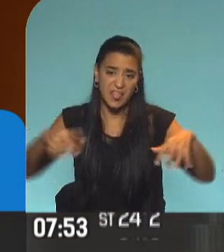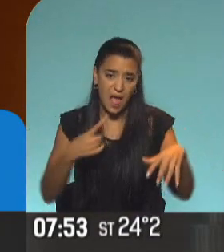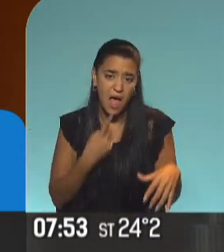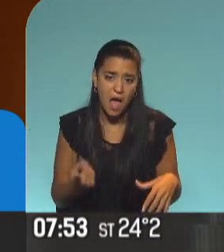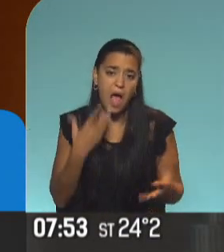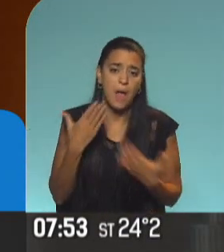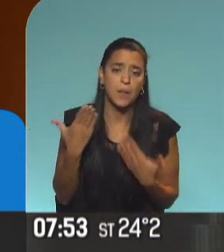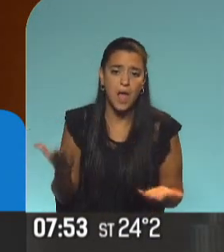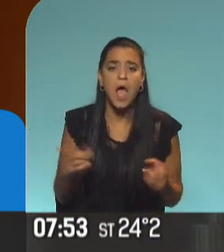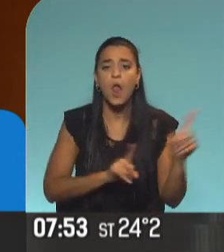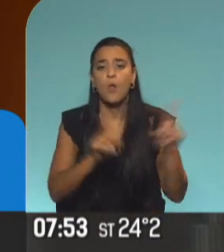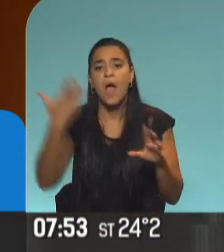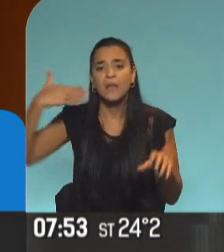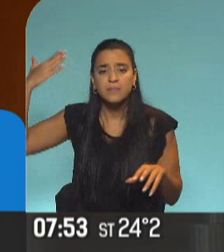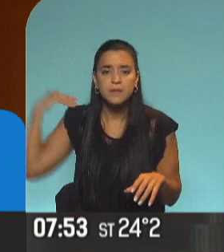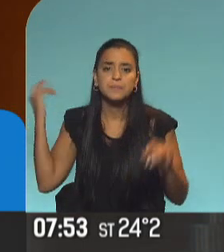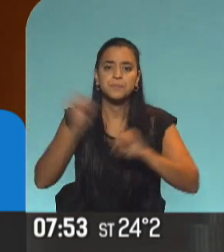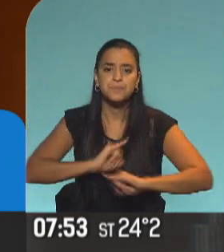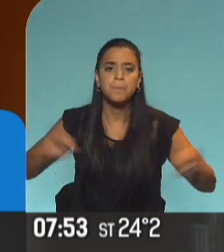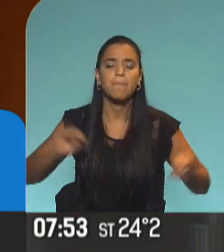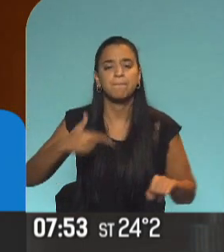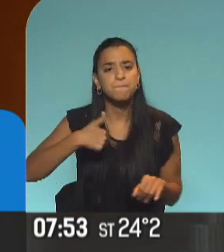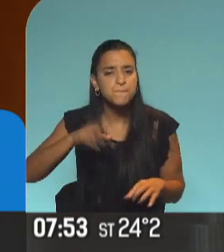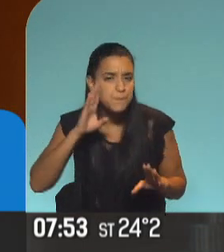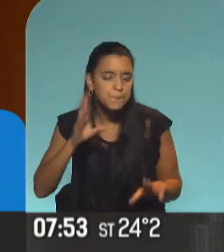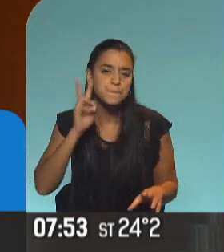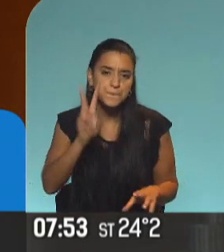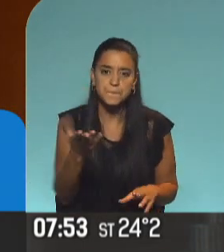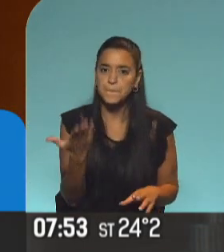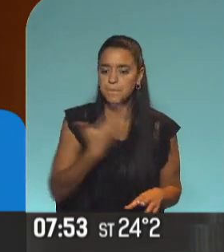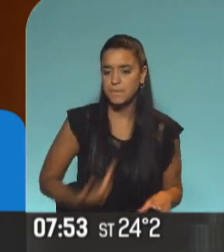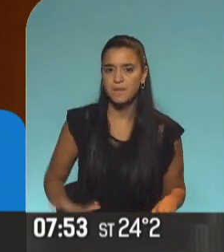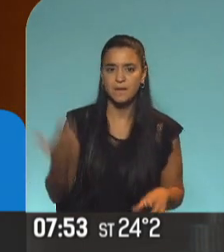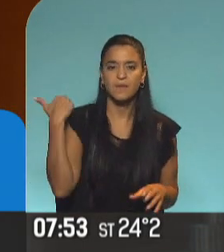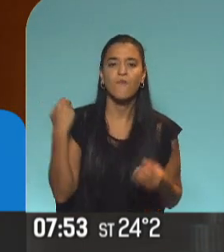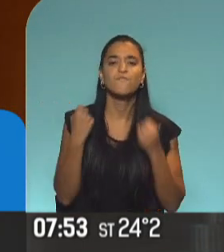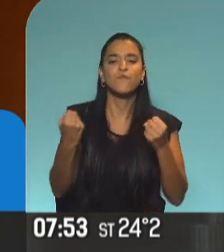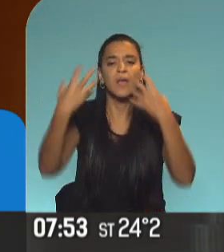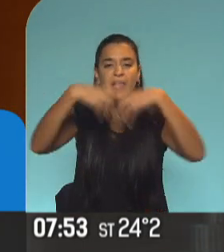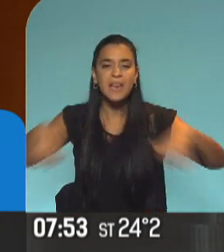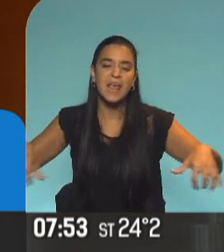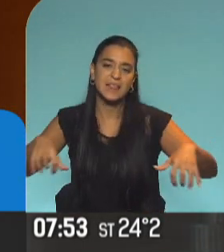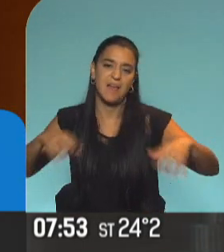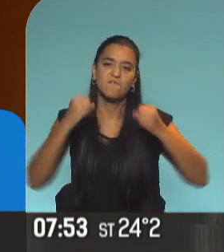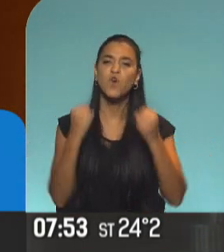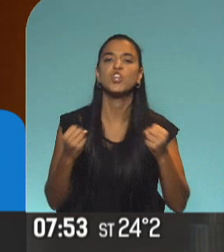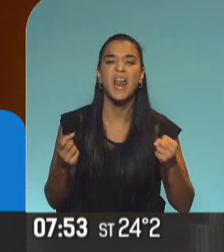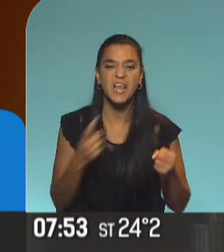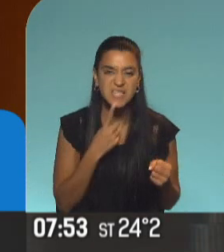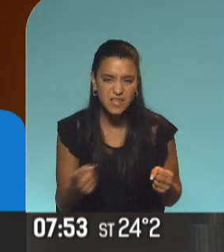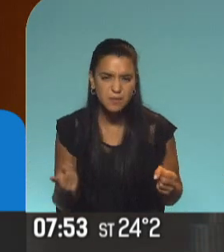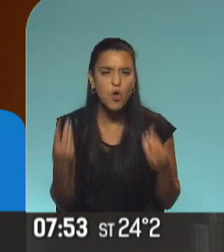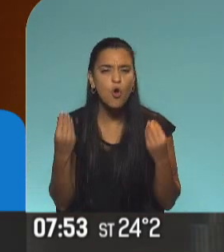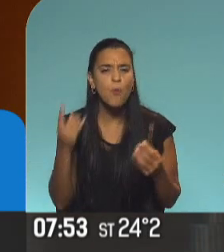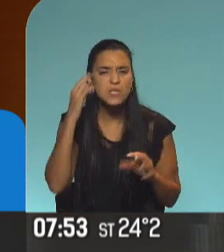más, en algún medio escuché que el presidente ayer había fortalecido esa grieta. Digo, ¿cómo es